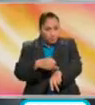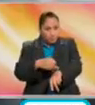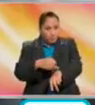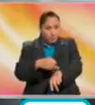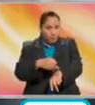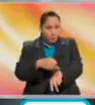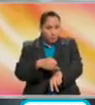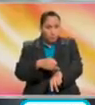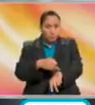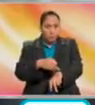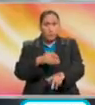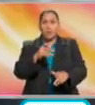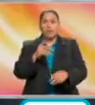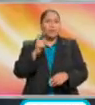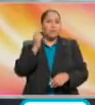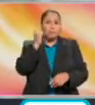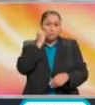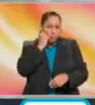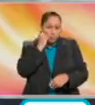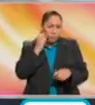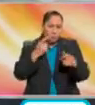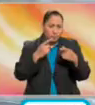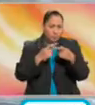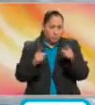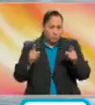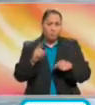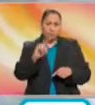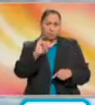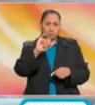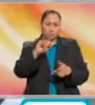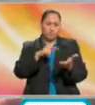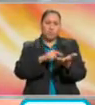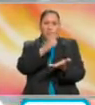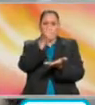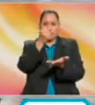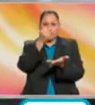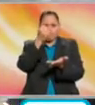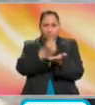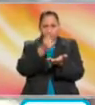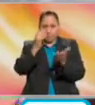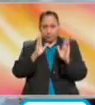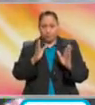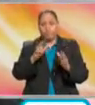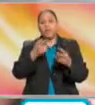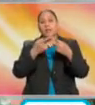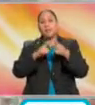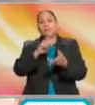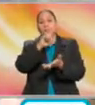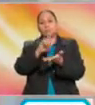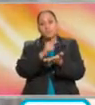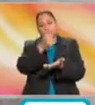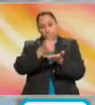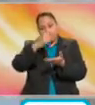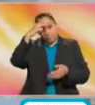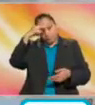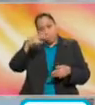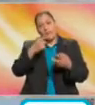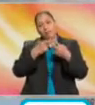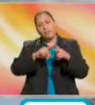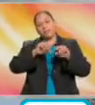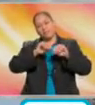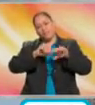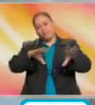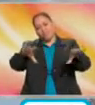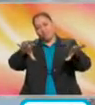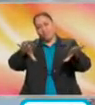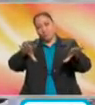alguna? Así es, así fue reconocido. Y en esa batalla legal que empieza en una legislación de la Ciudad de México, se empieza a expandir a todo